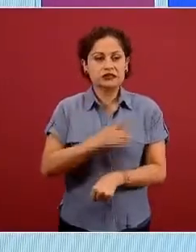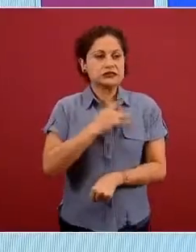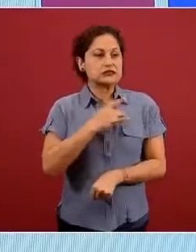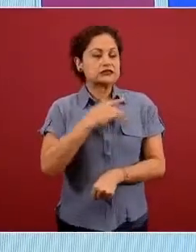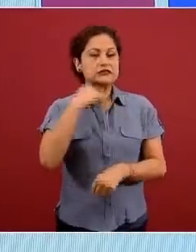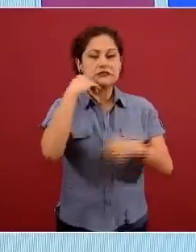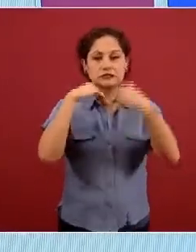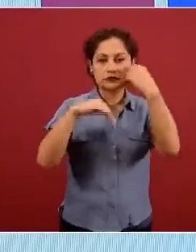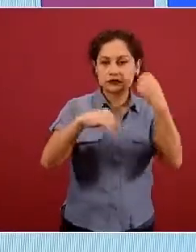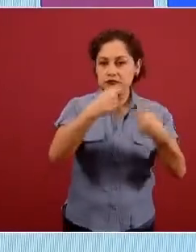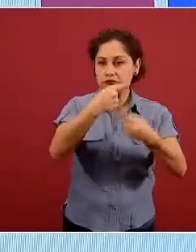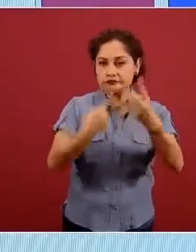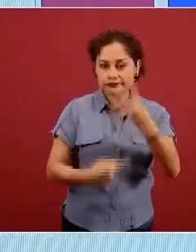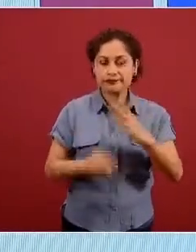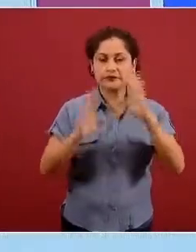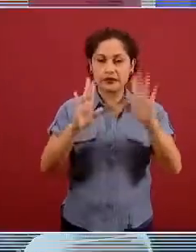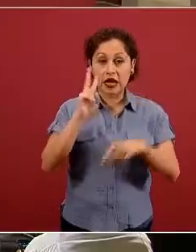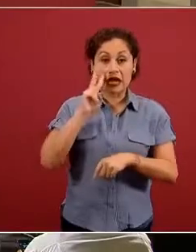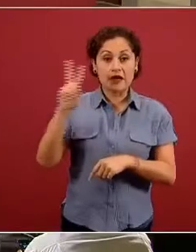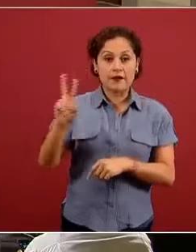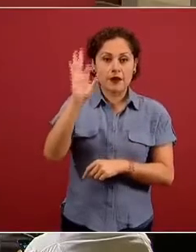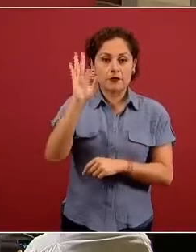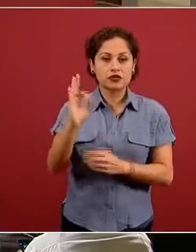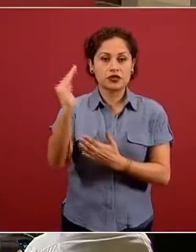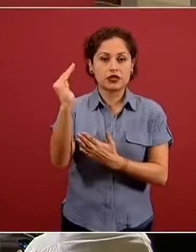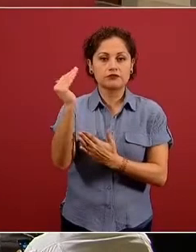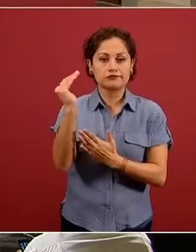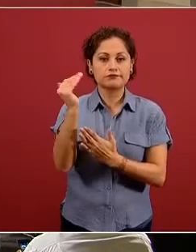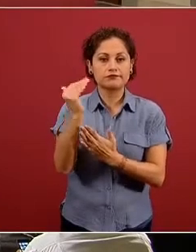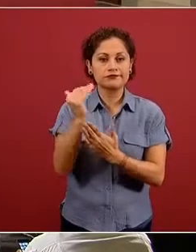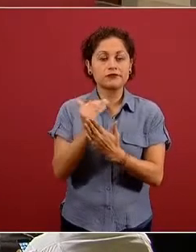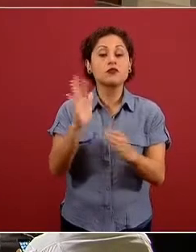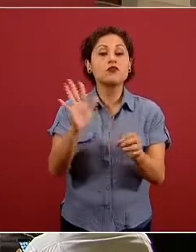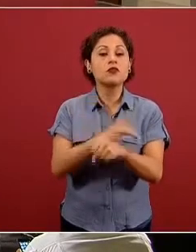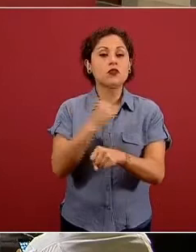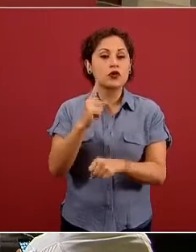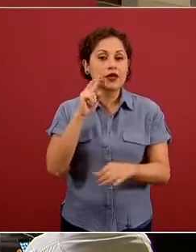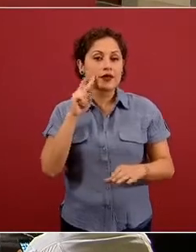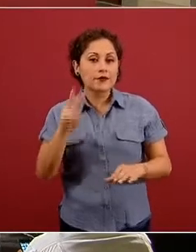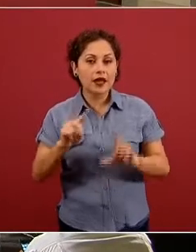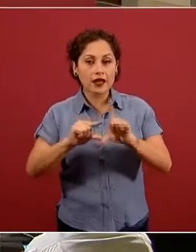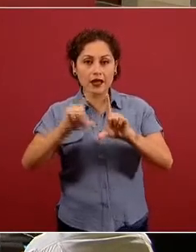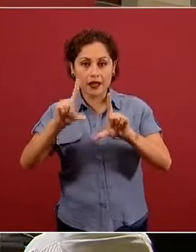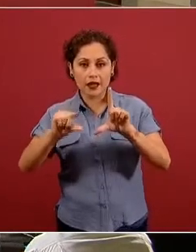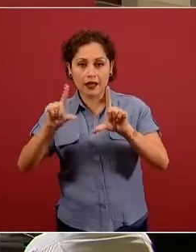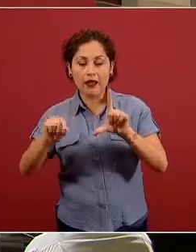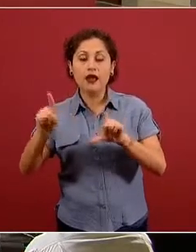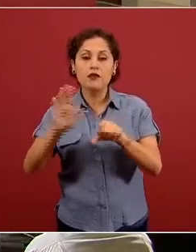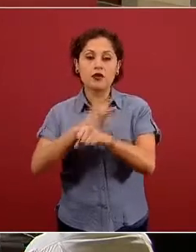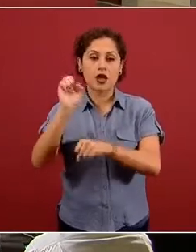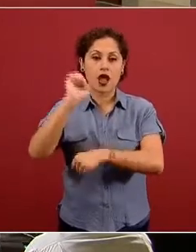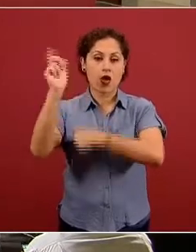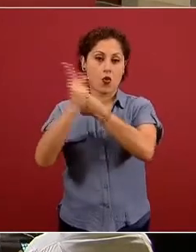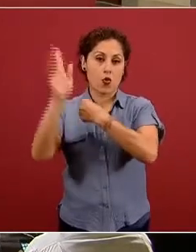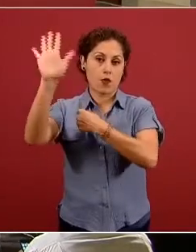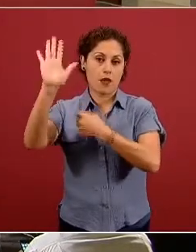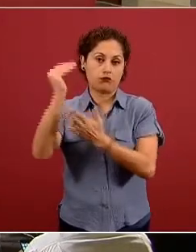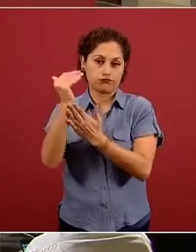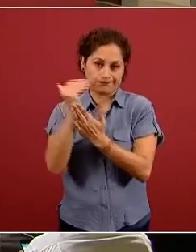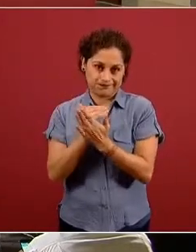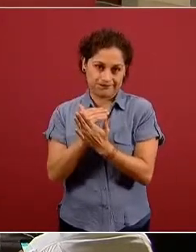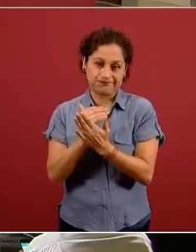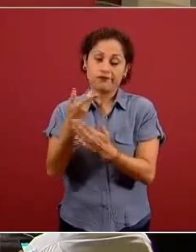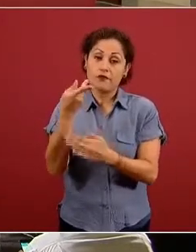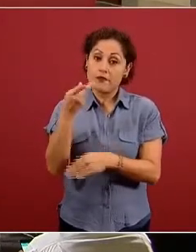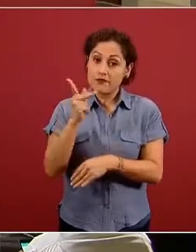que ese porcentaje se ha ido reduciendo. Eso es porque en Europa disminuye la epidemia, pero en los próximos pocos días